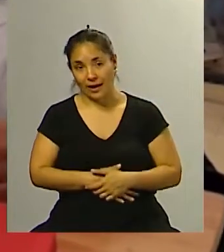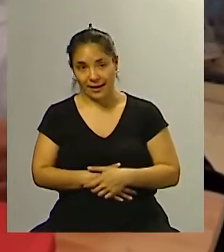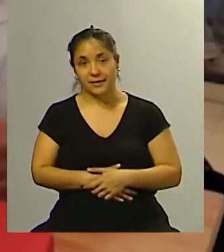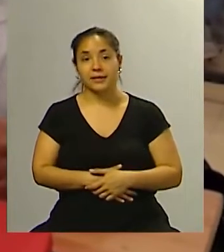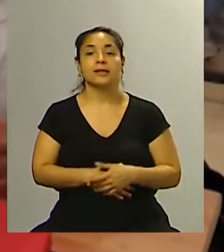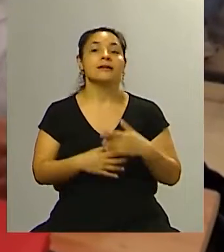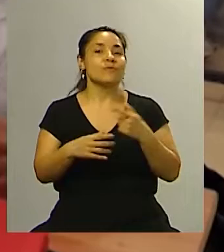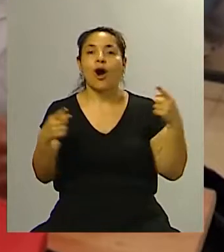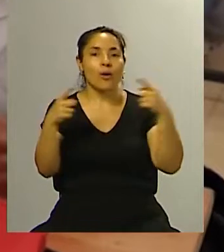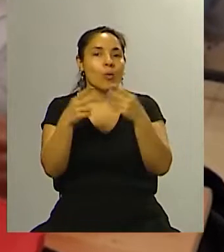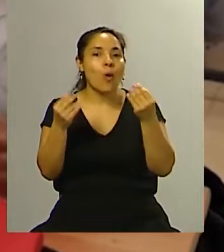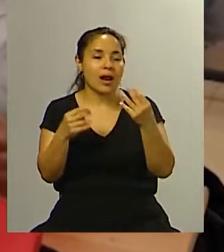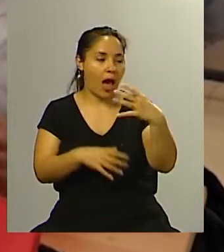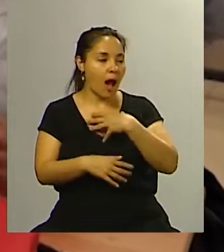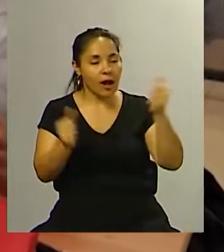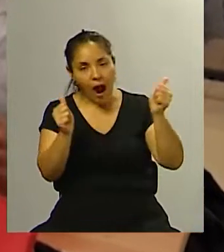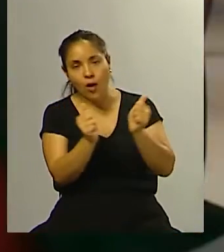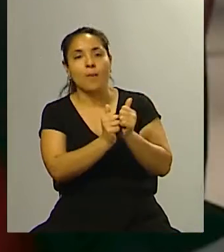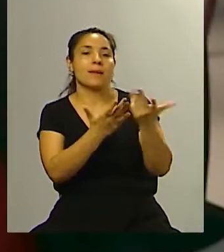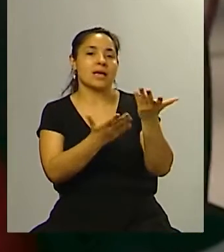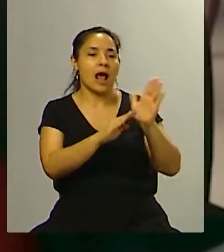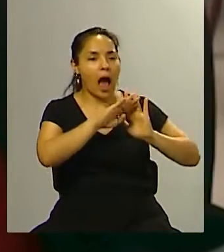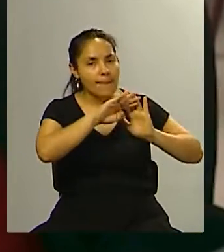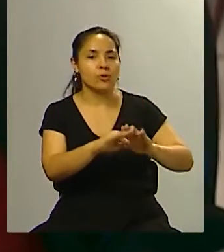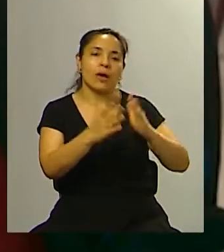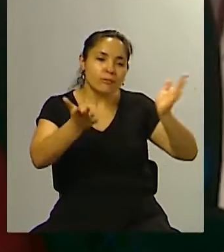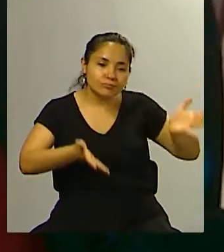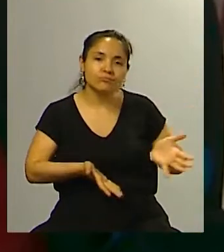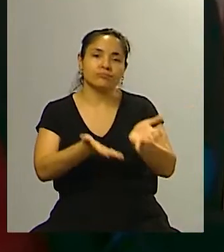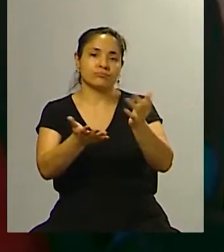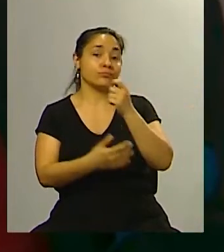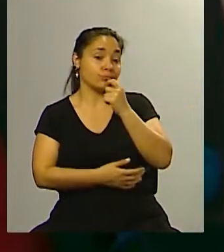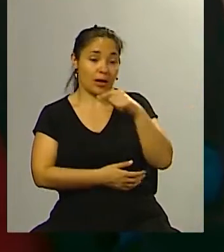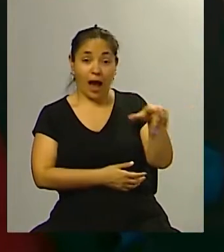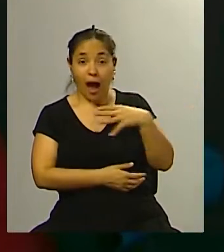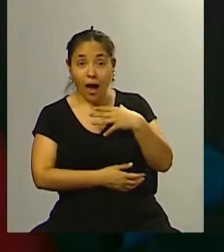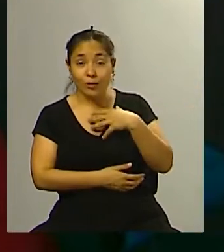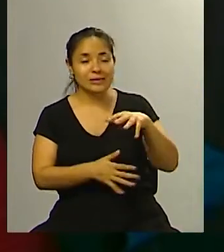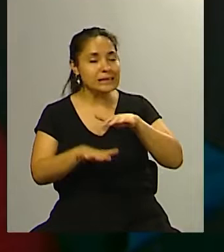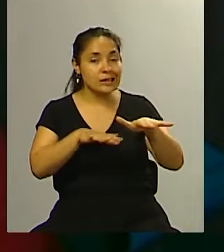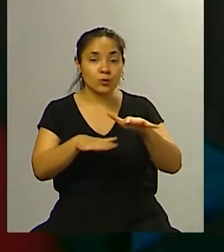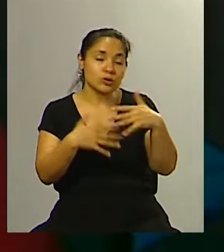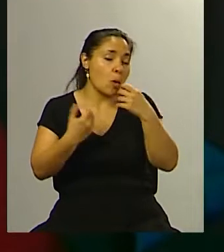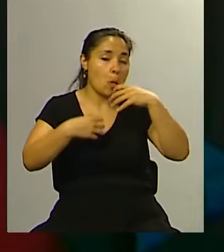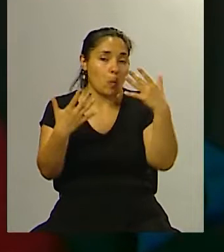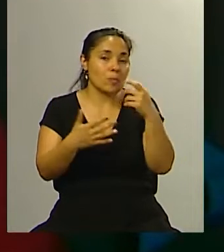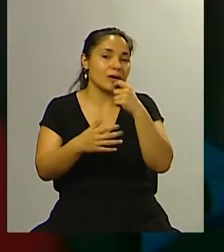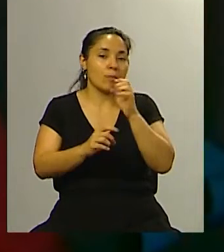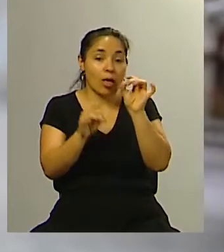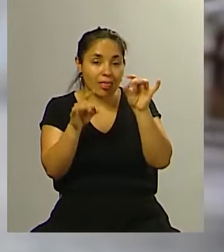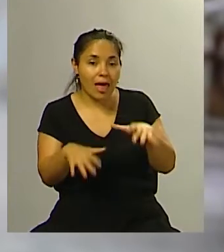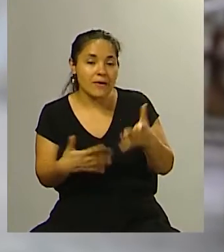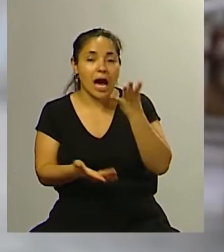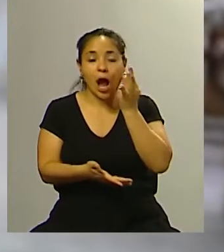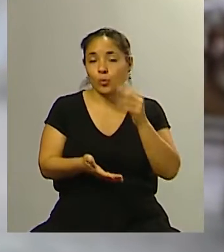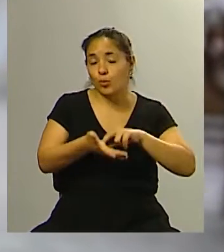a los estudiantes, de acompañar a aquellos estudiantes que se encontraban por alguna situación particular, ¿sí?, en vulnerabilidad,